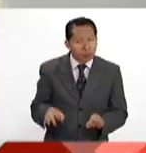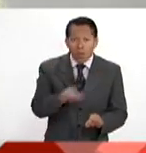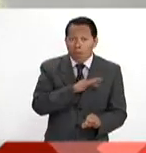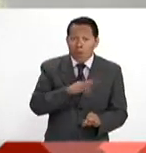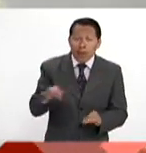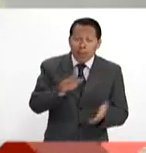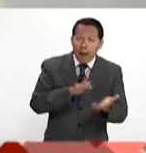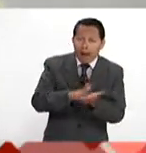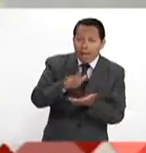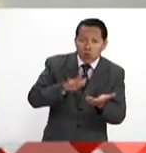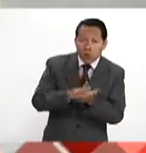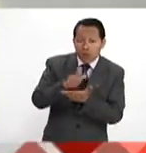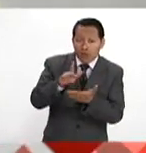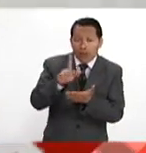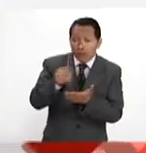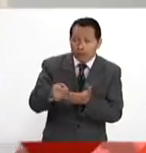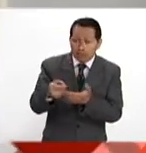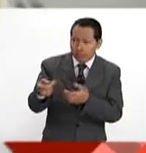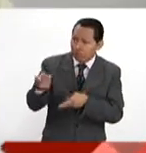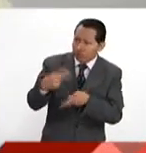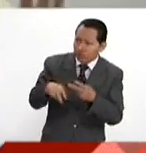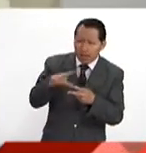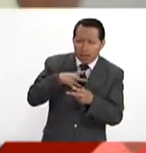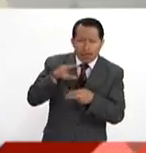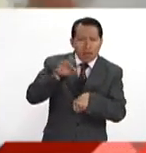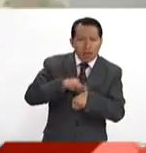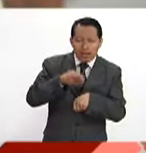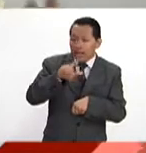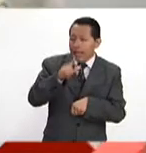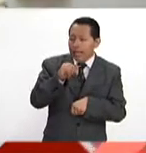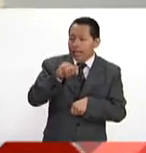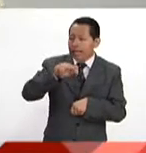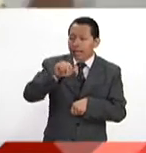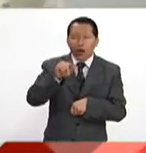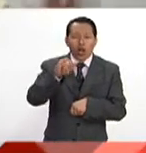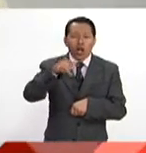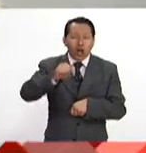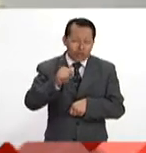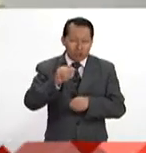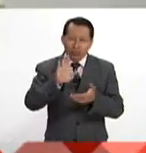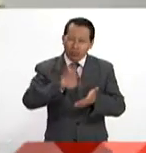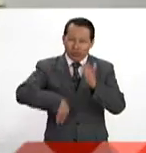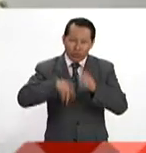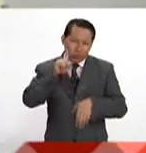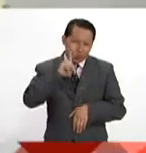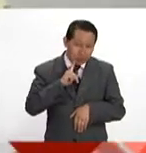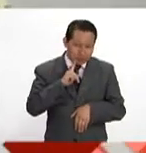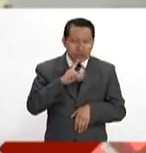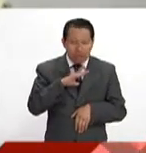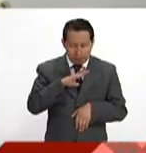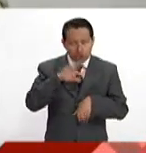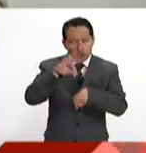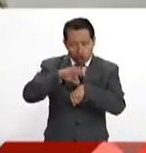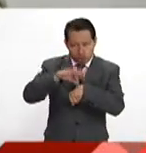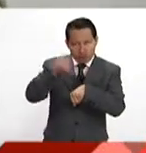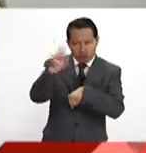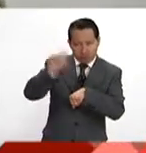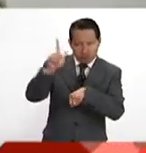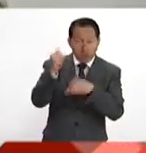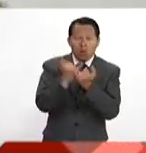las y los mejores ginecólogos en la labor de establecer condiciones dignas de vida al interior de los